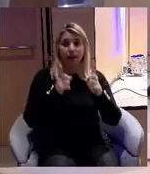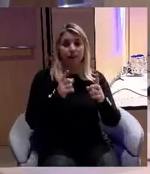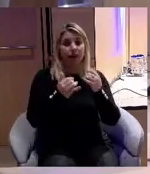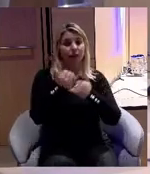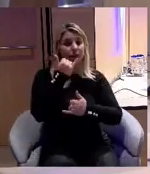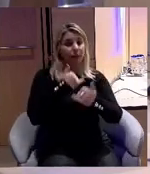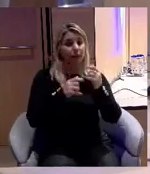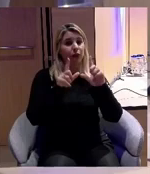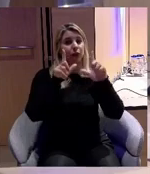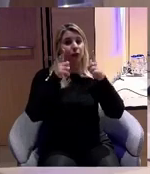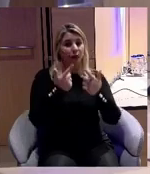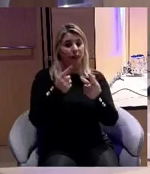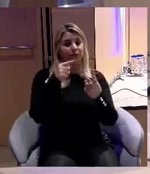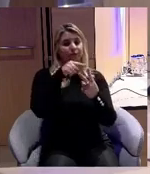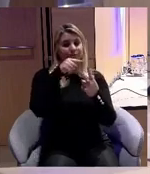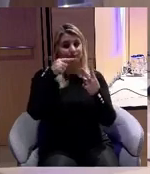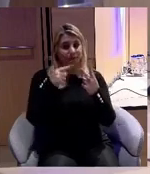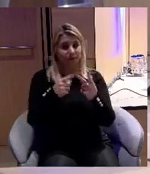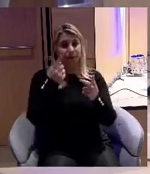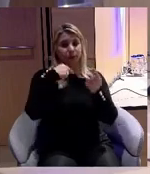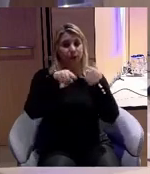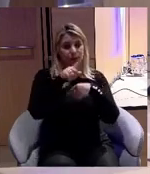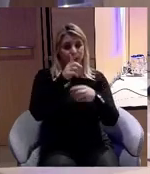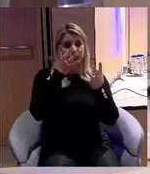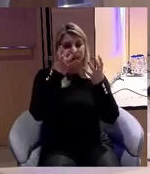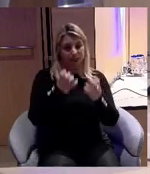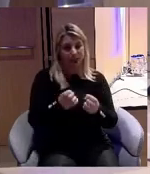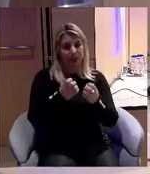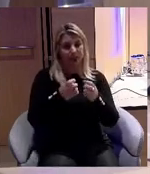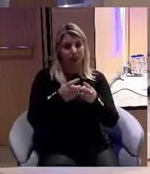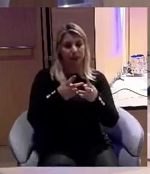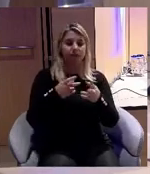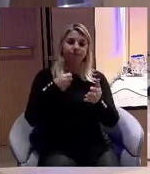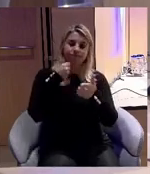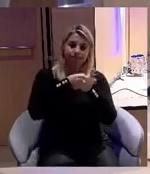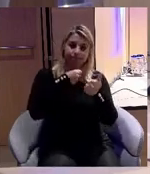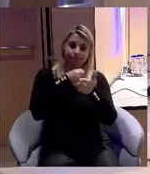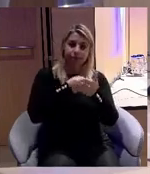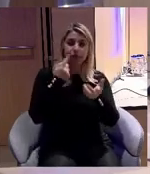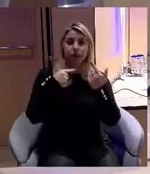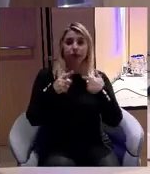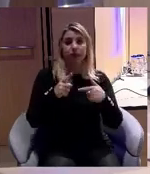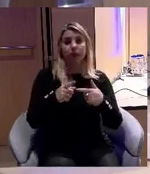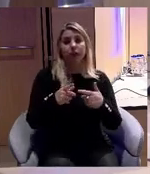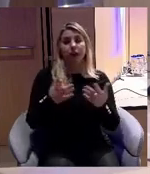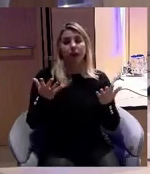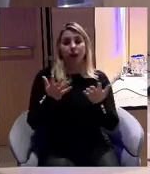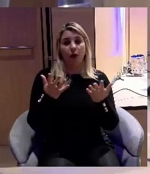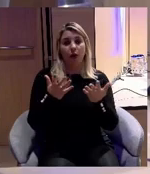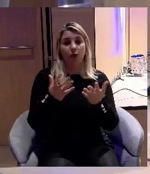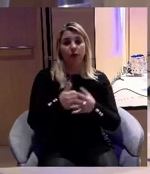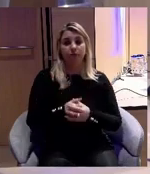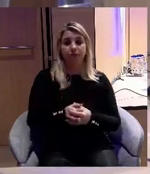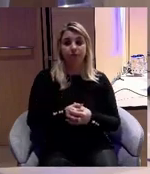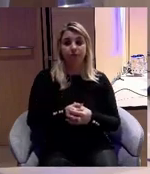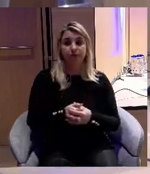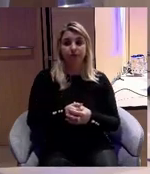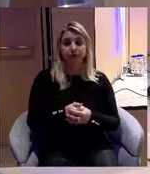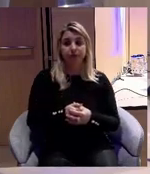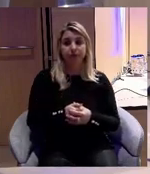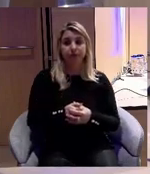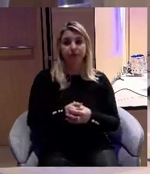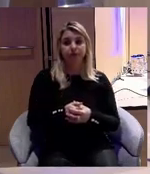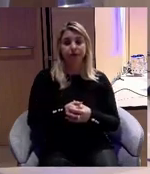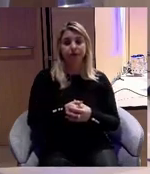desinformación Y eso lo queremos combatir con la herramienta ahora yo le tiré la la frase a